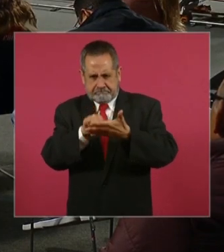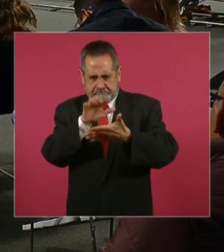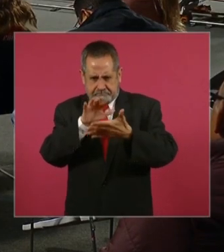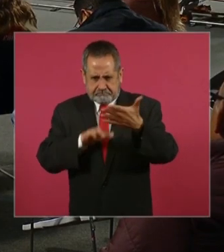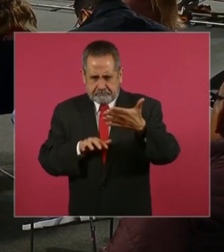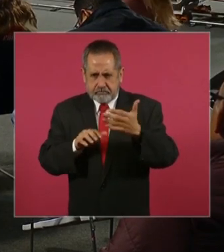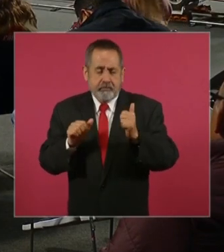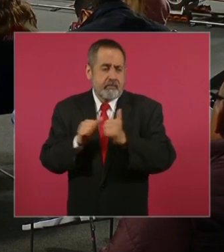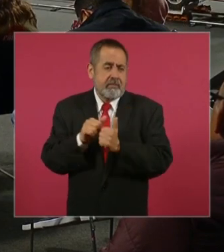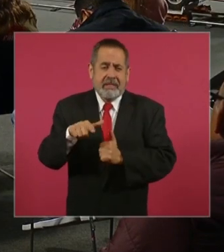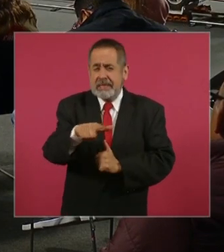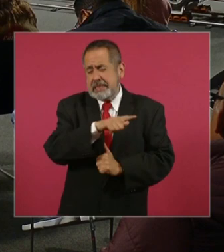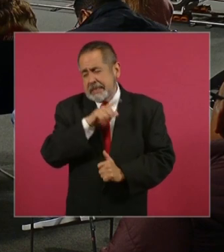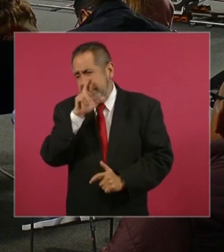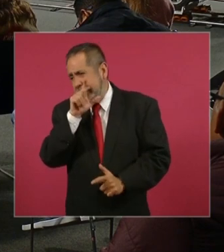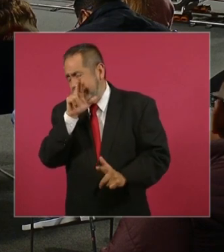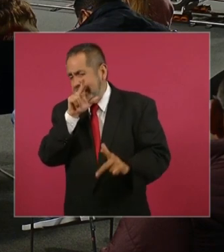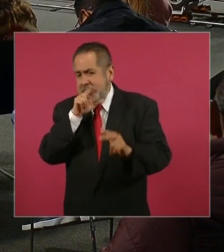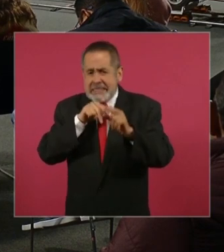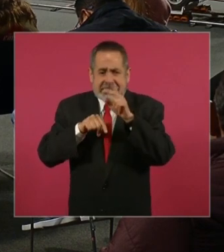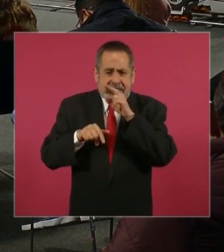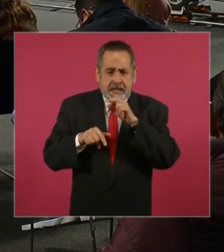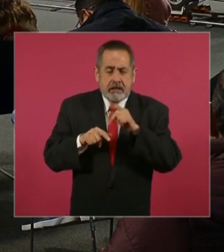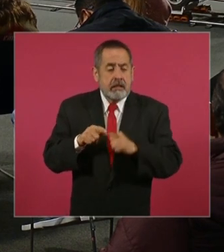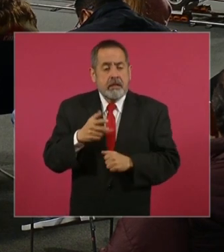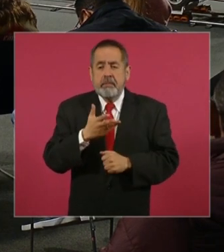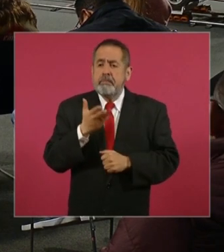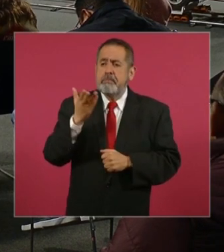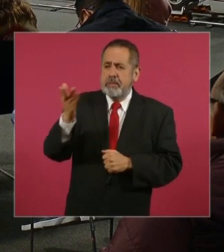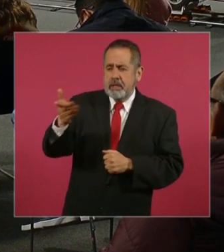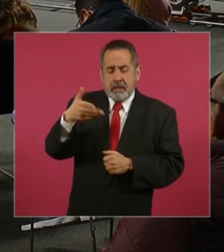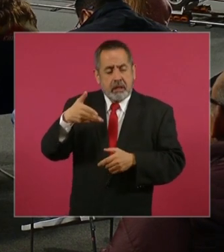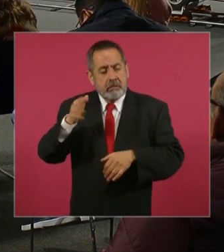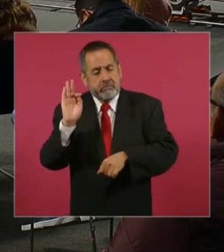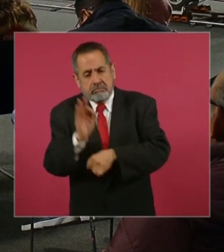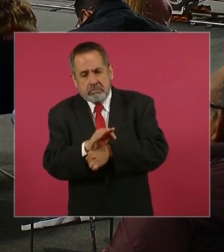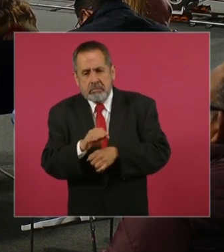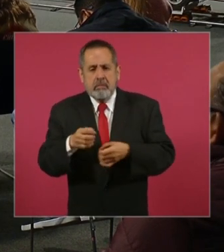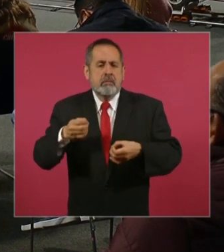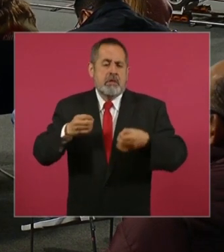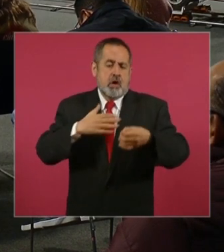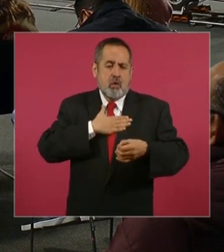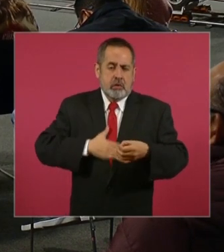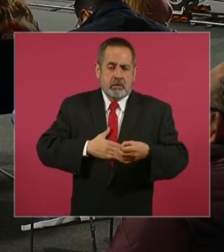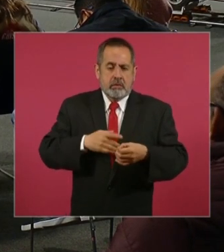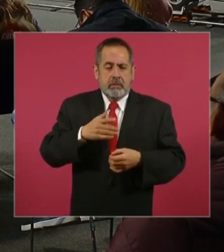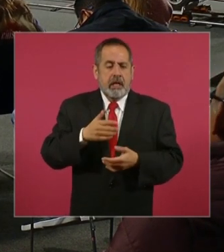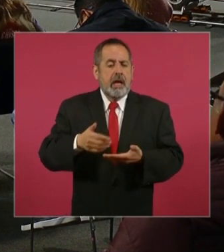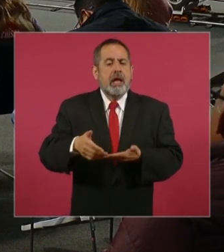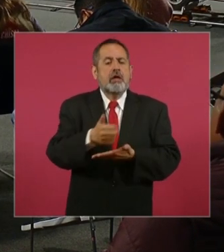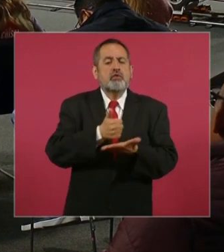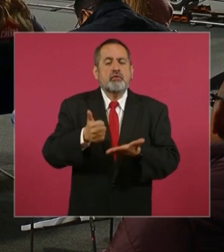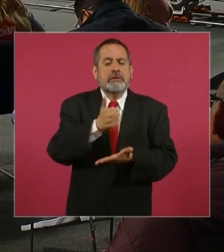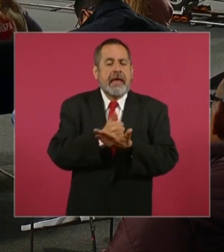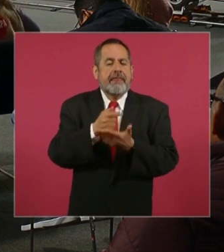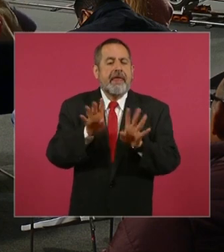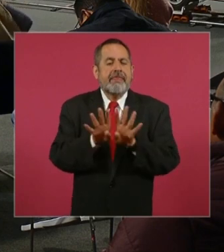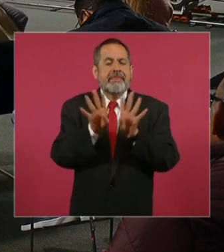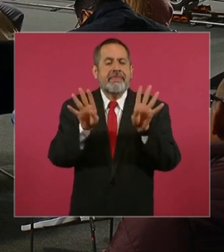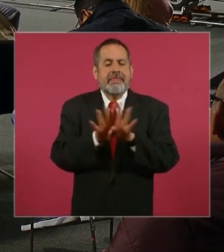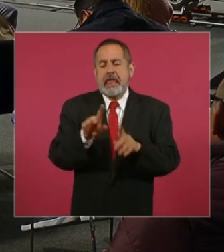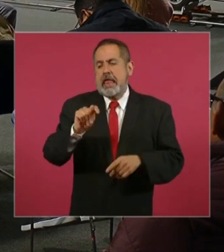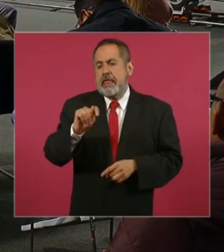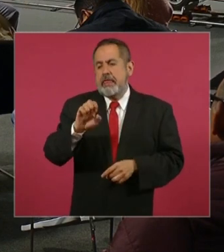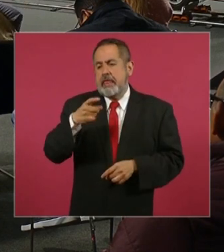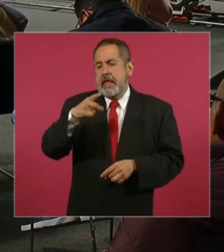con mucha desesperación. Se le solicita su intervención para hacerle justicia a la ciudad de Tequila y los dueños